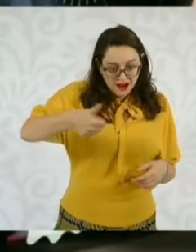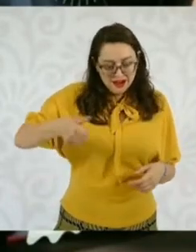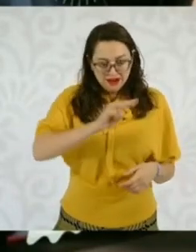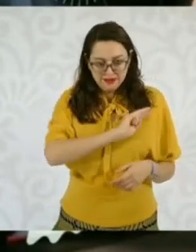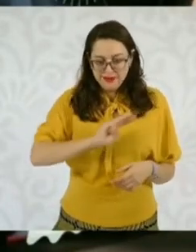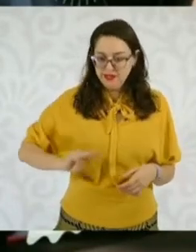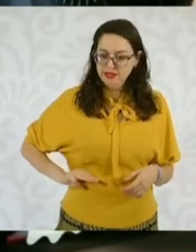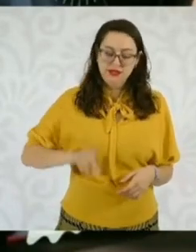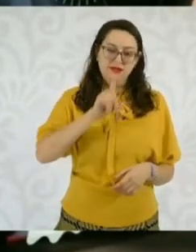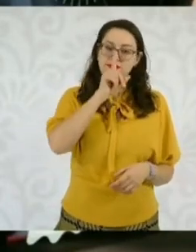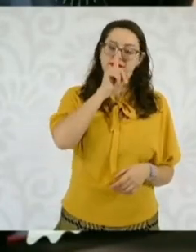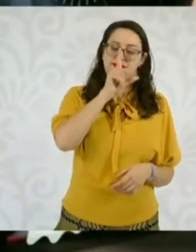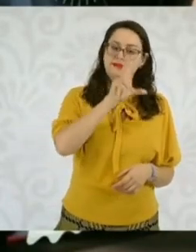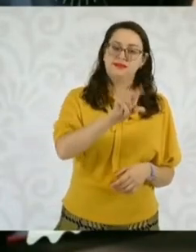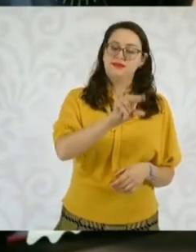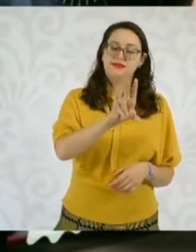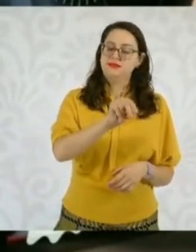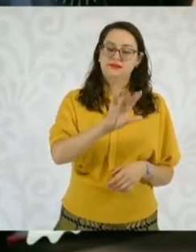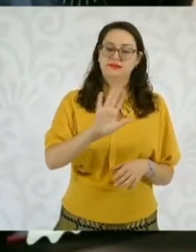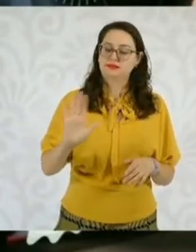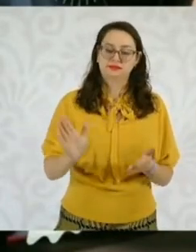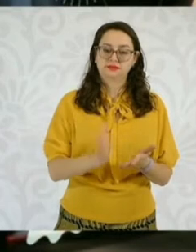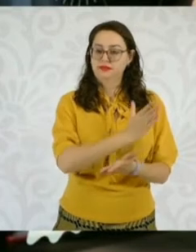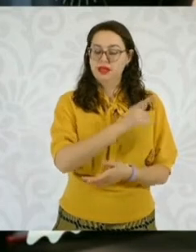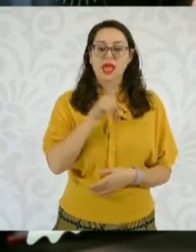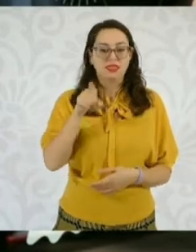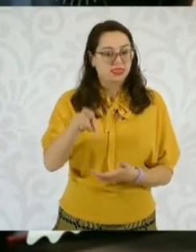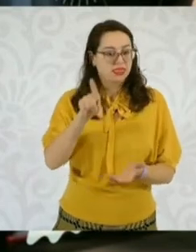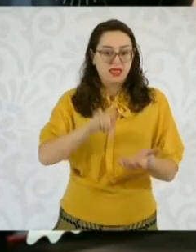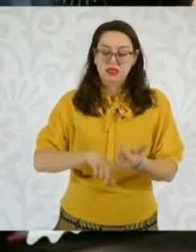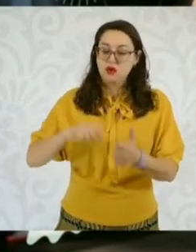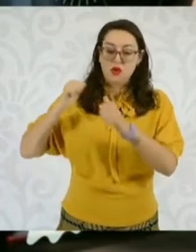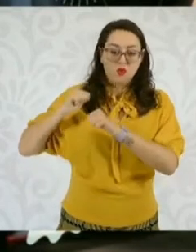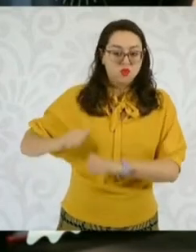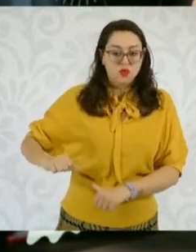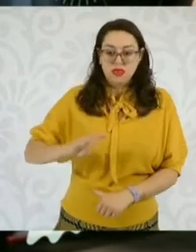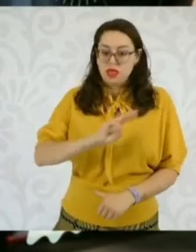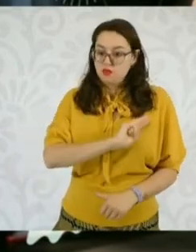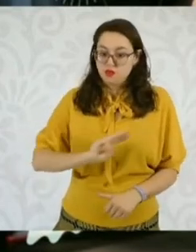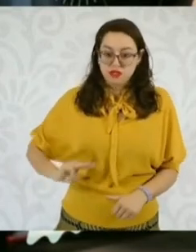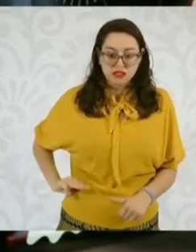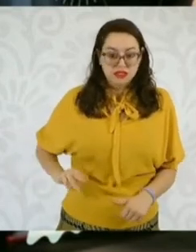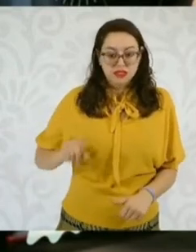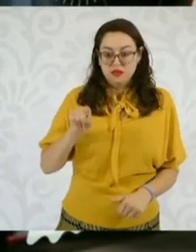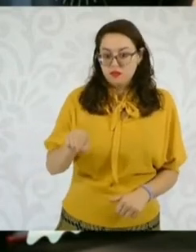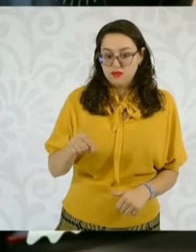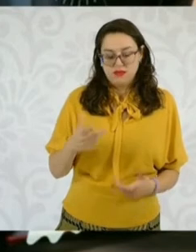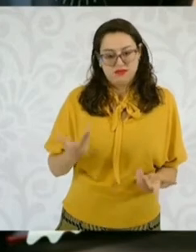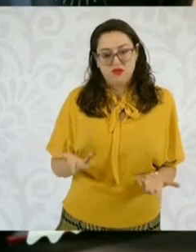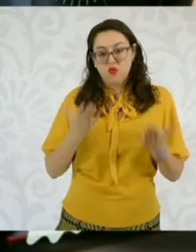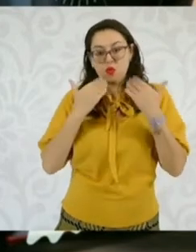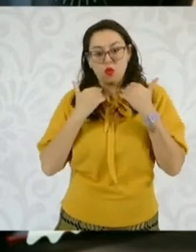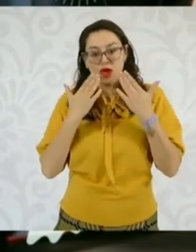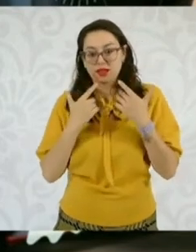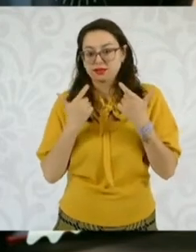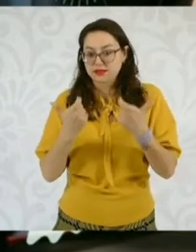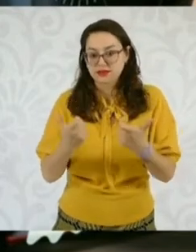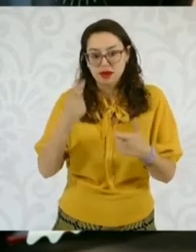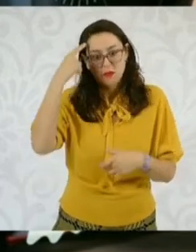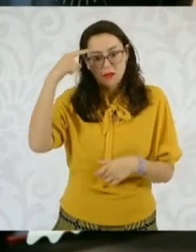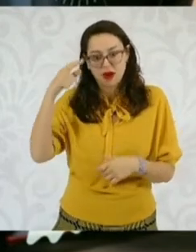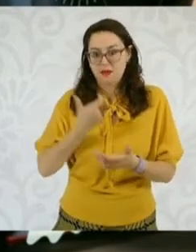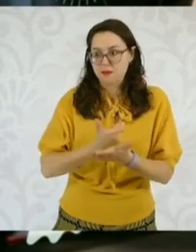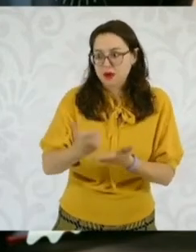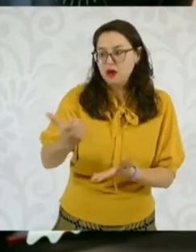las autoridades del Ejecutivo local los que ayuden a los municipios. Esto es conociendo y sabiendo que los municipios no tienen la infraestructura suficiente ni los